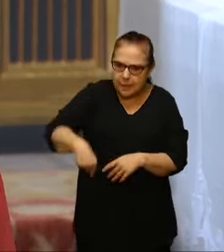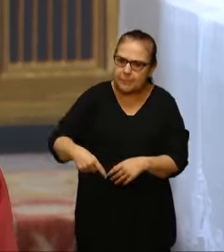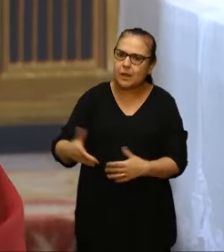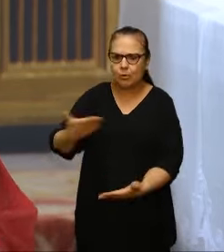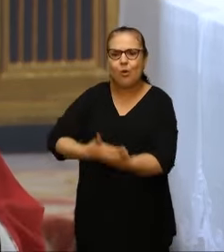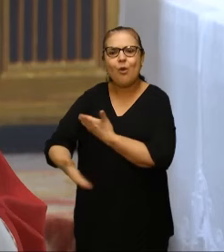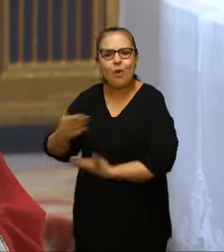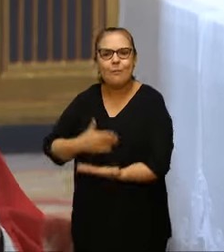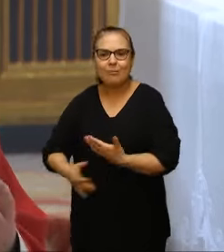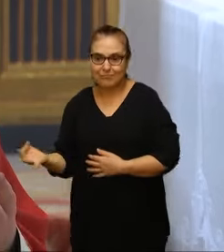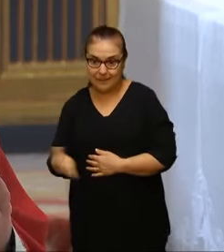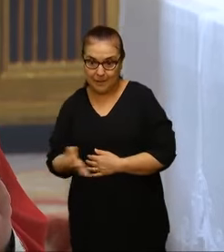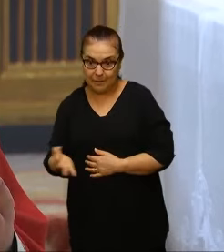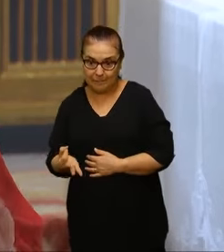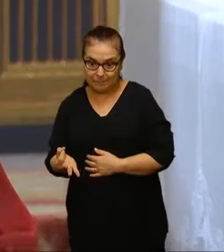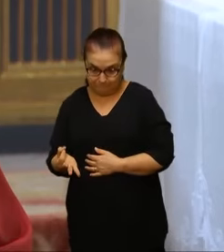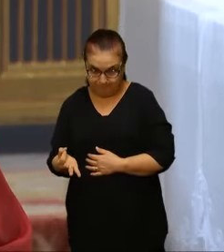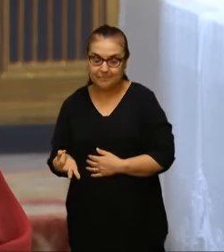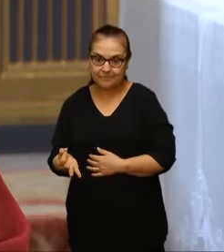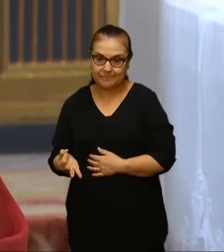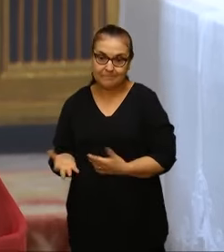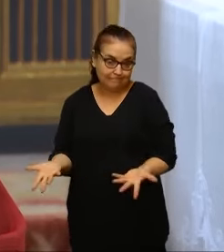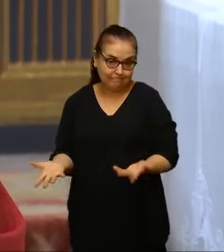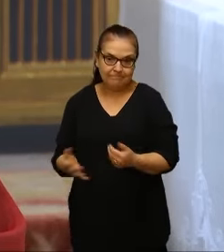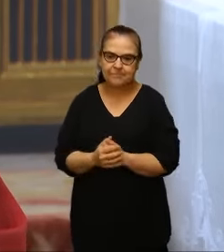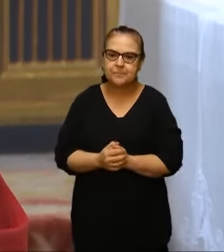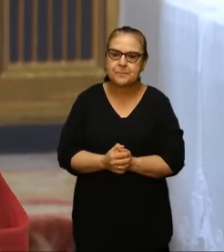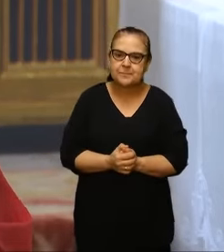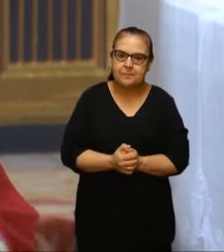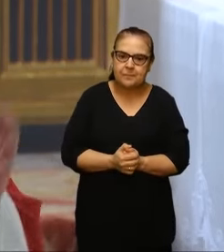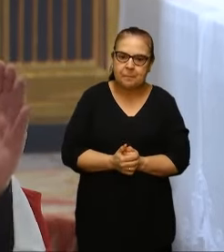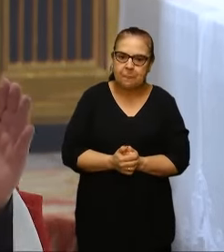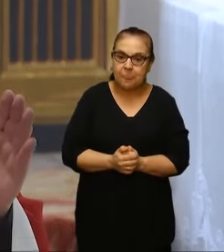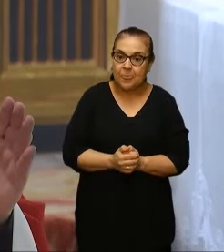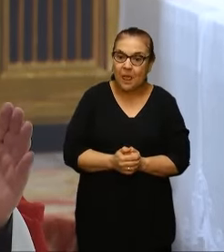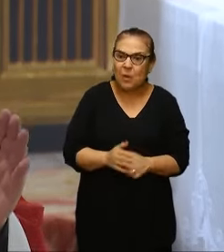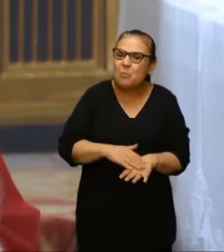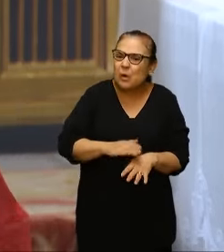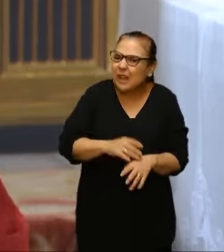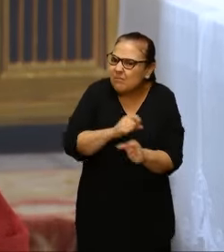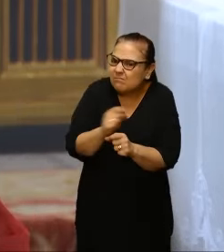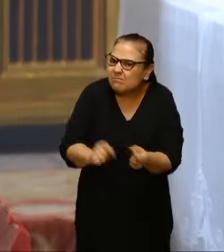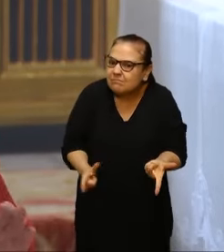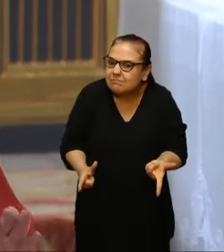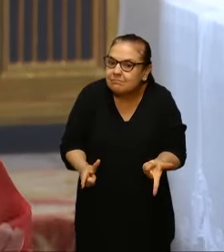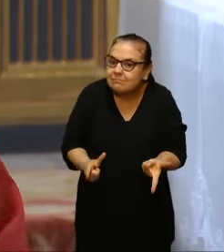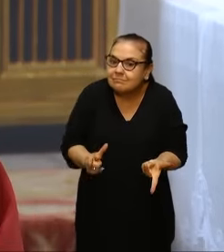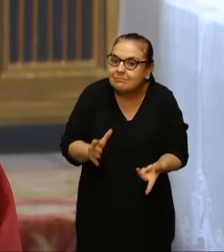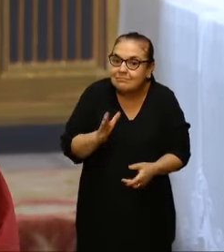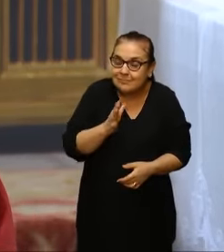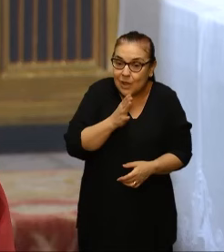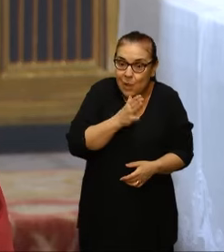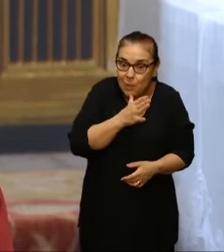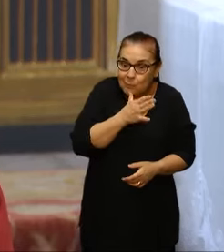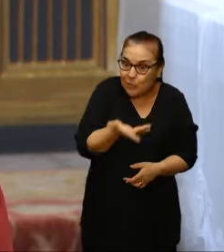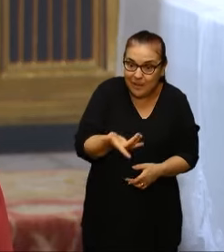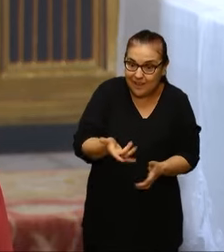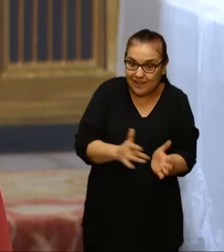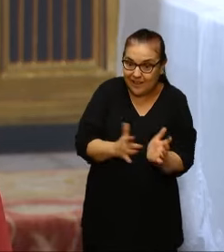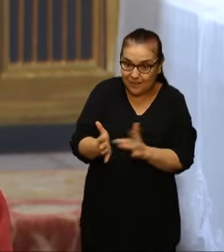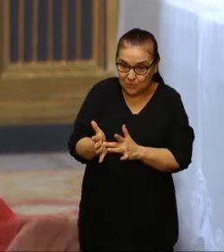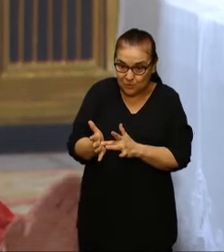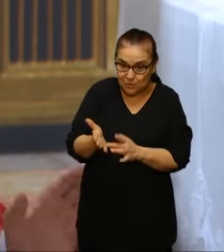clave. Y por una razón fundamental, porque Jesucristo no murió por